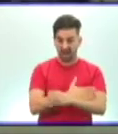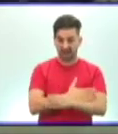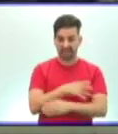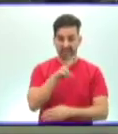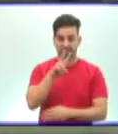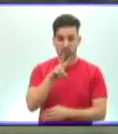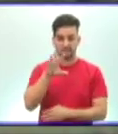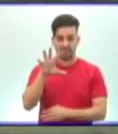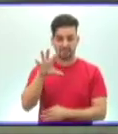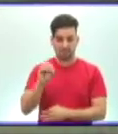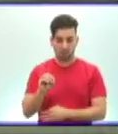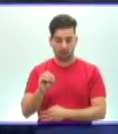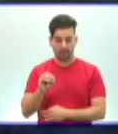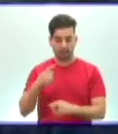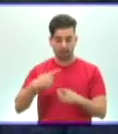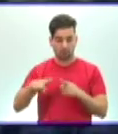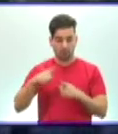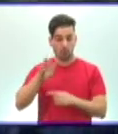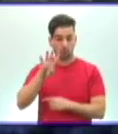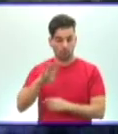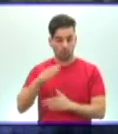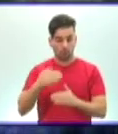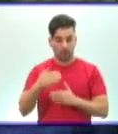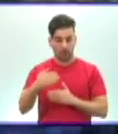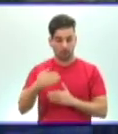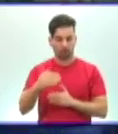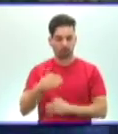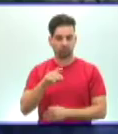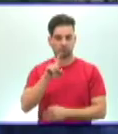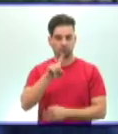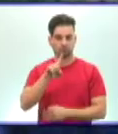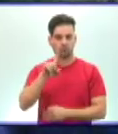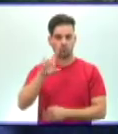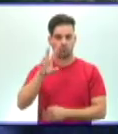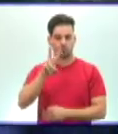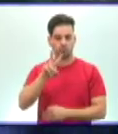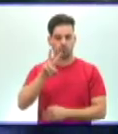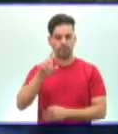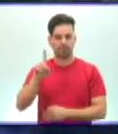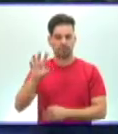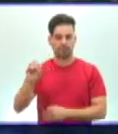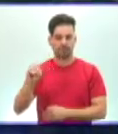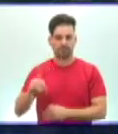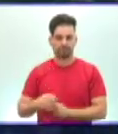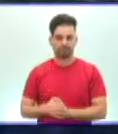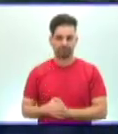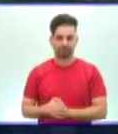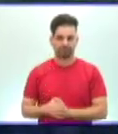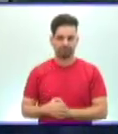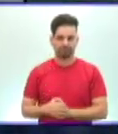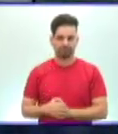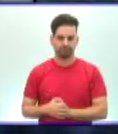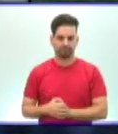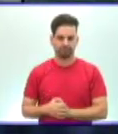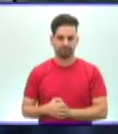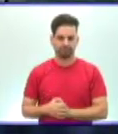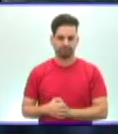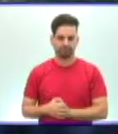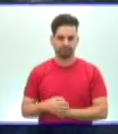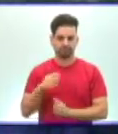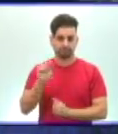restantes en el 2100. se puntualiza el problema de la